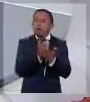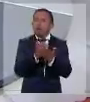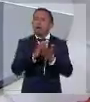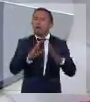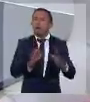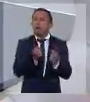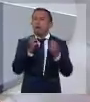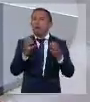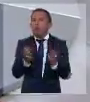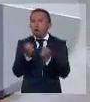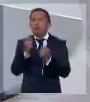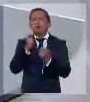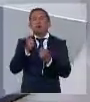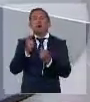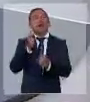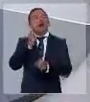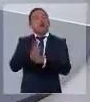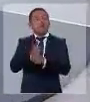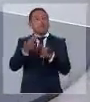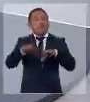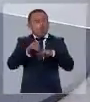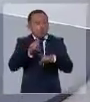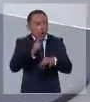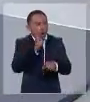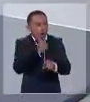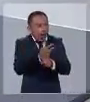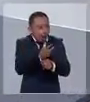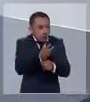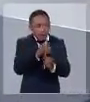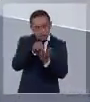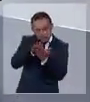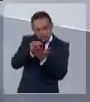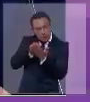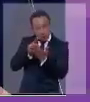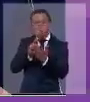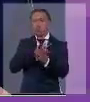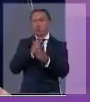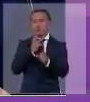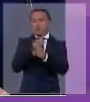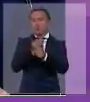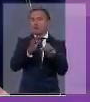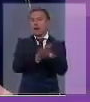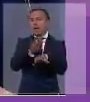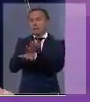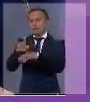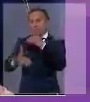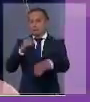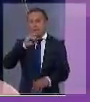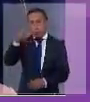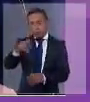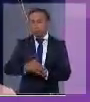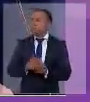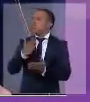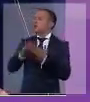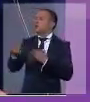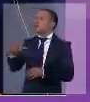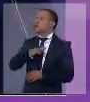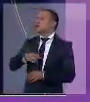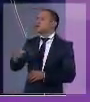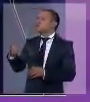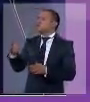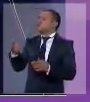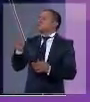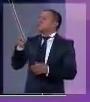esas innovaciones y mejorarlas. Candidato, habla usted también de un piso mínimo social y una política social personalizada,